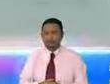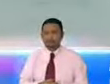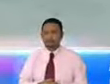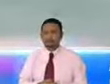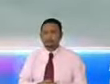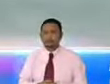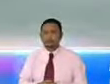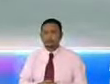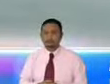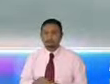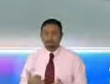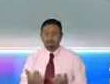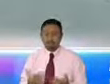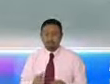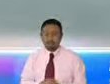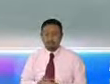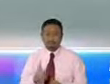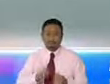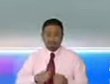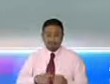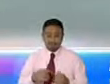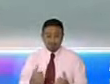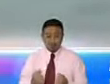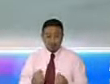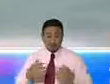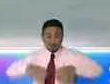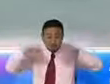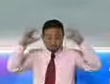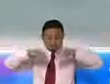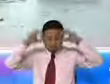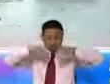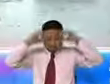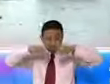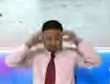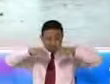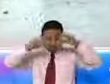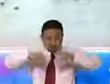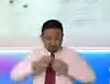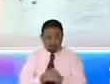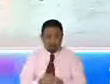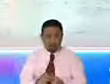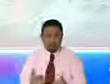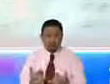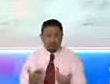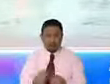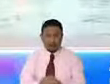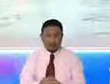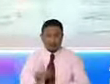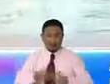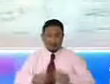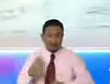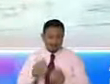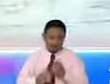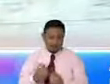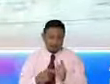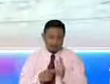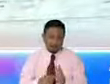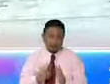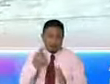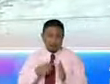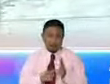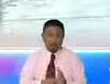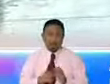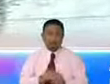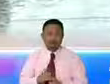Tras las fuertes lluvias que ha soportado la capital en estos últimos días, se han hecho presentes algunos inconvenientes, entre ellos